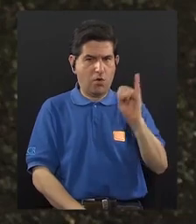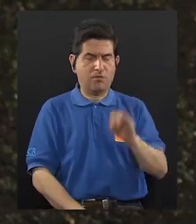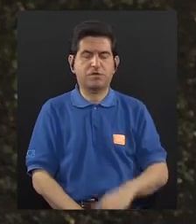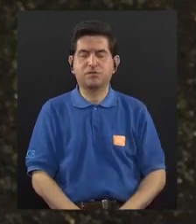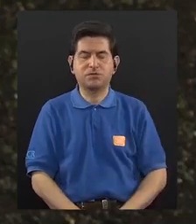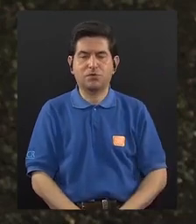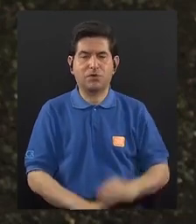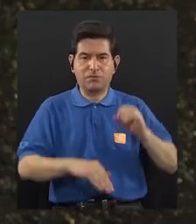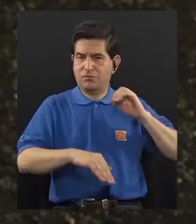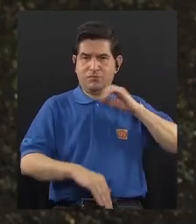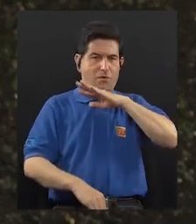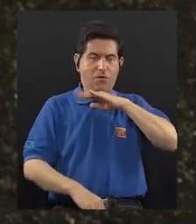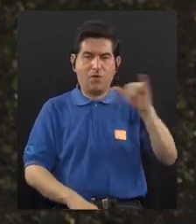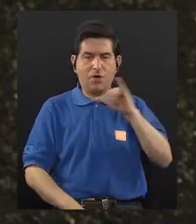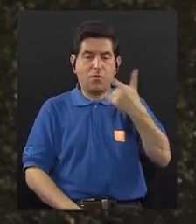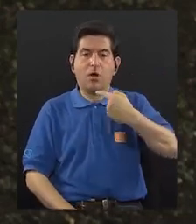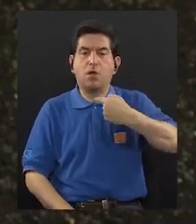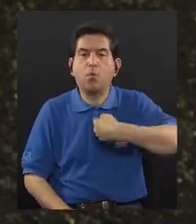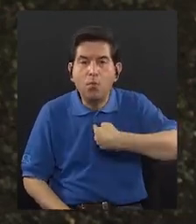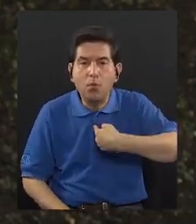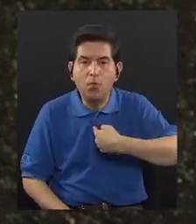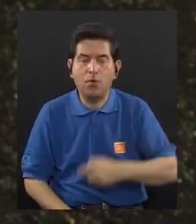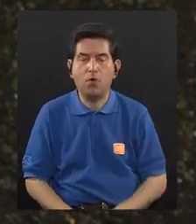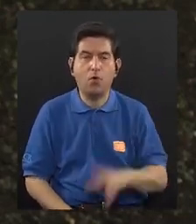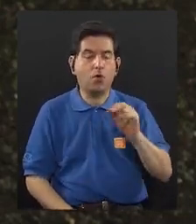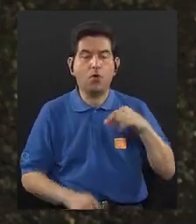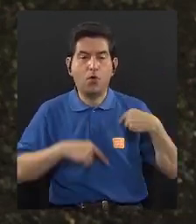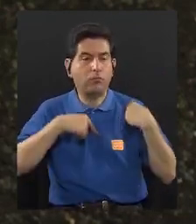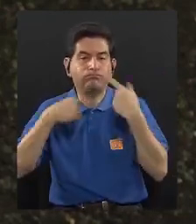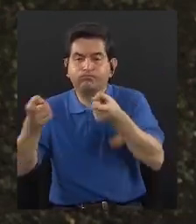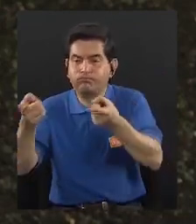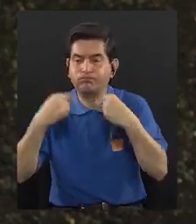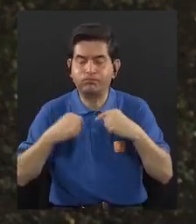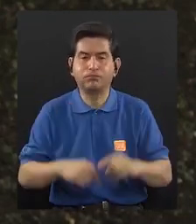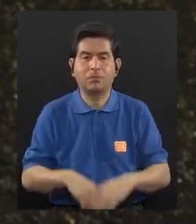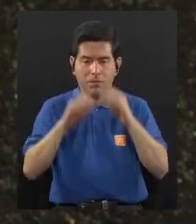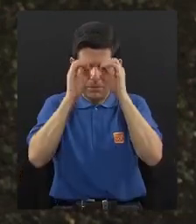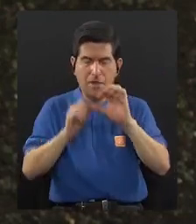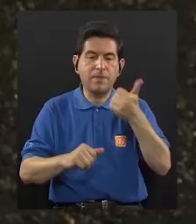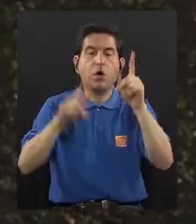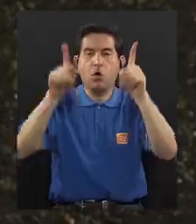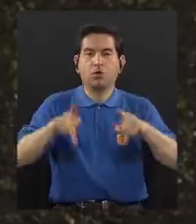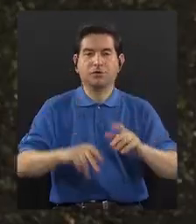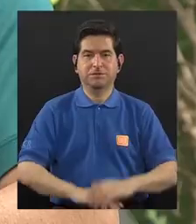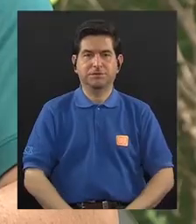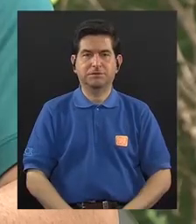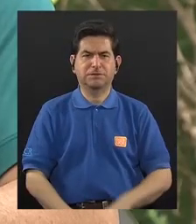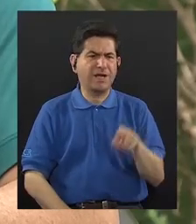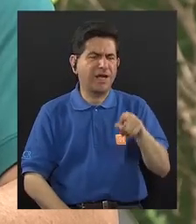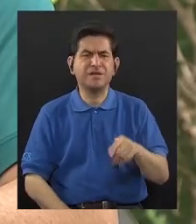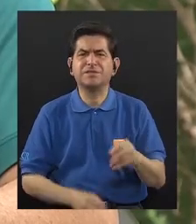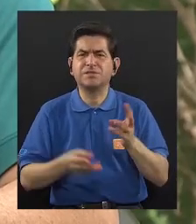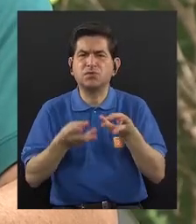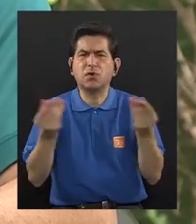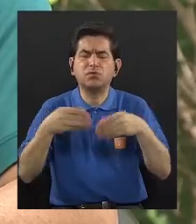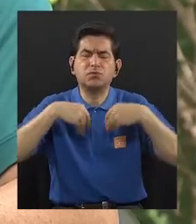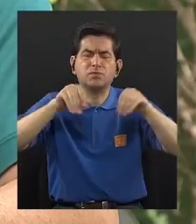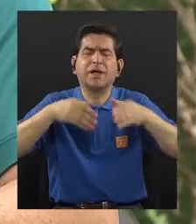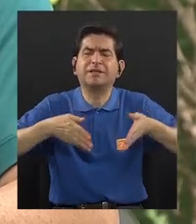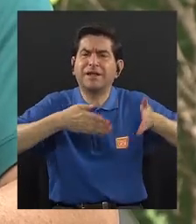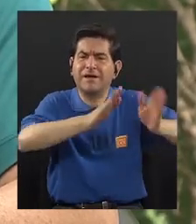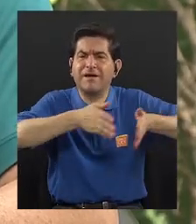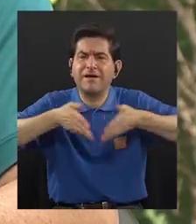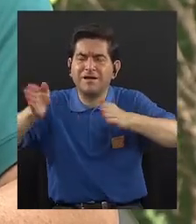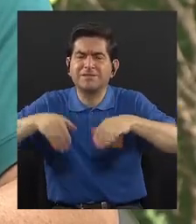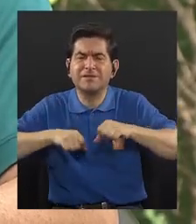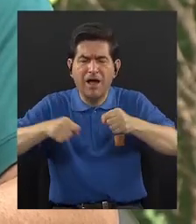infecte o que no se contamine con más cosas como para uno no acarrear micro nismo de otras personas doctores y estos productos que venden en